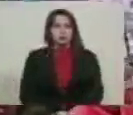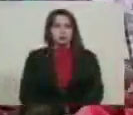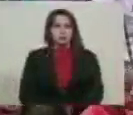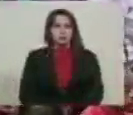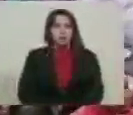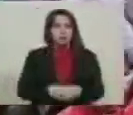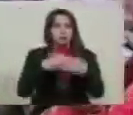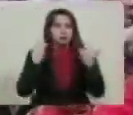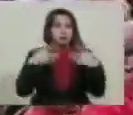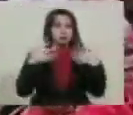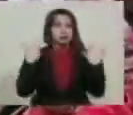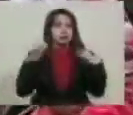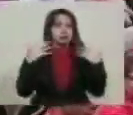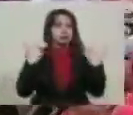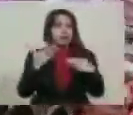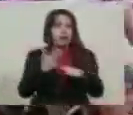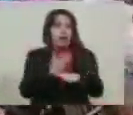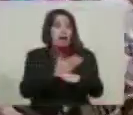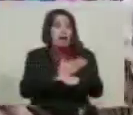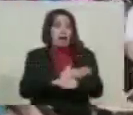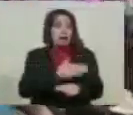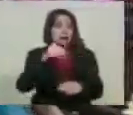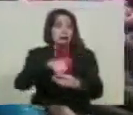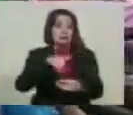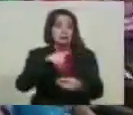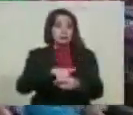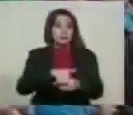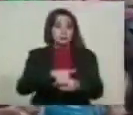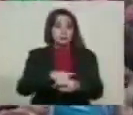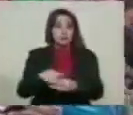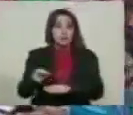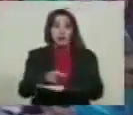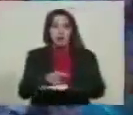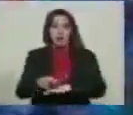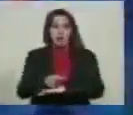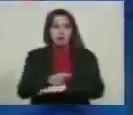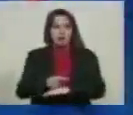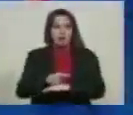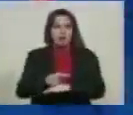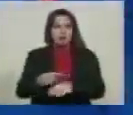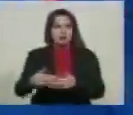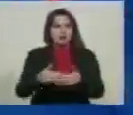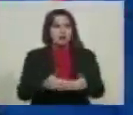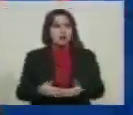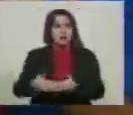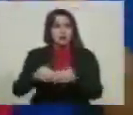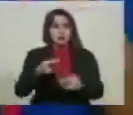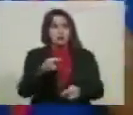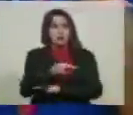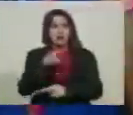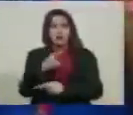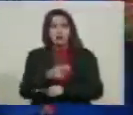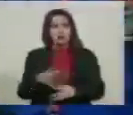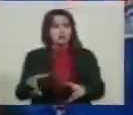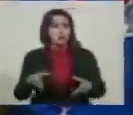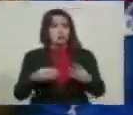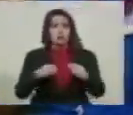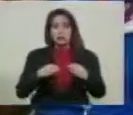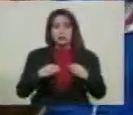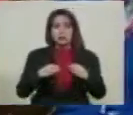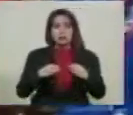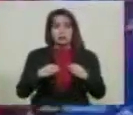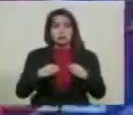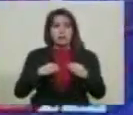antes que se convocaran las elecciones presidenciales, el gobierno imperial de Estados Unidos decretó que no iba a reconocer la realización de